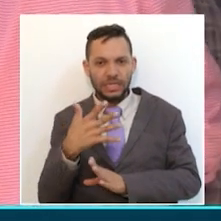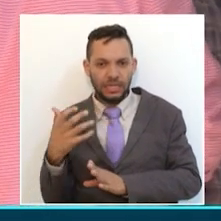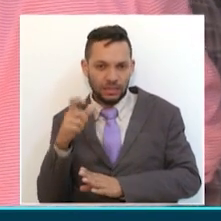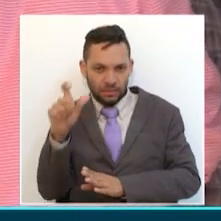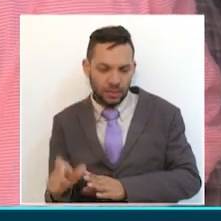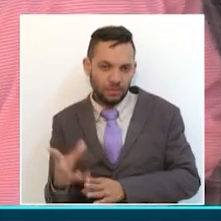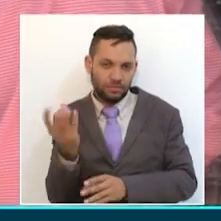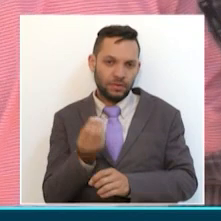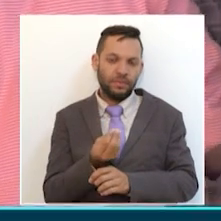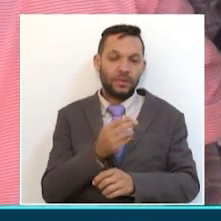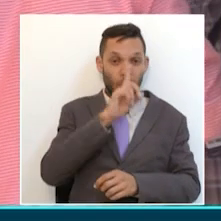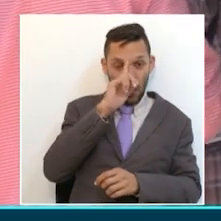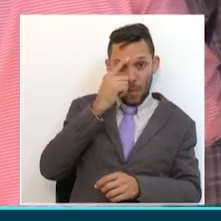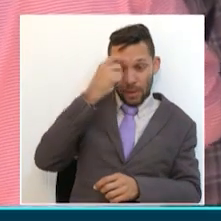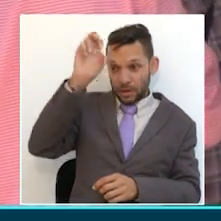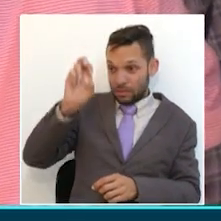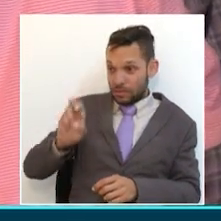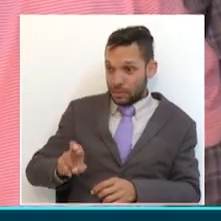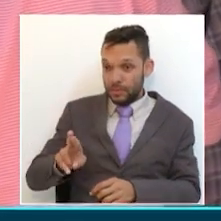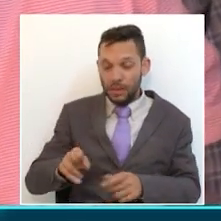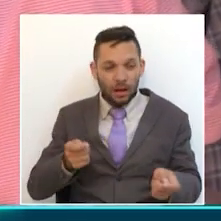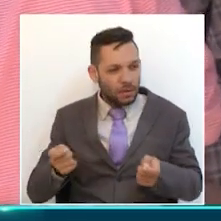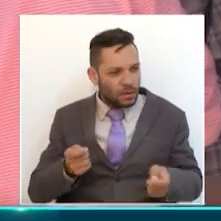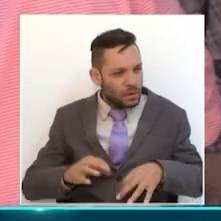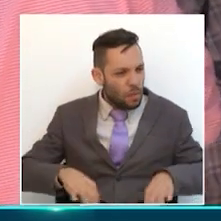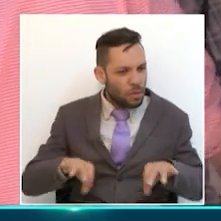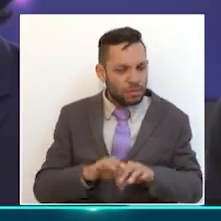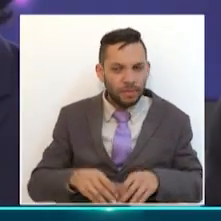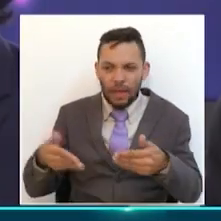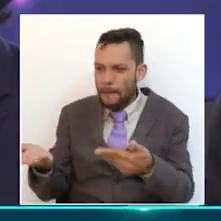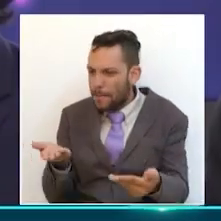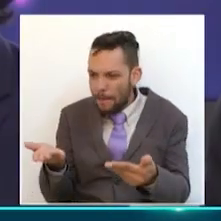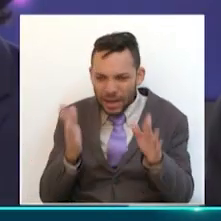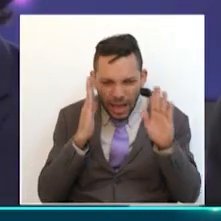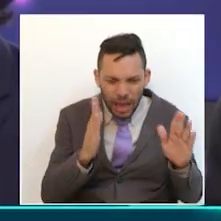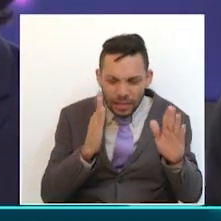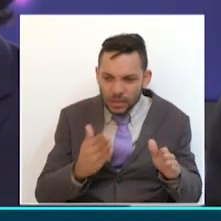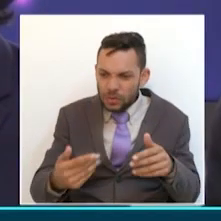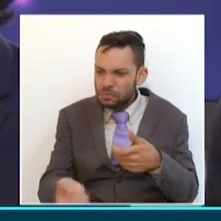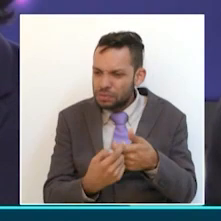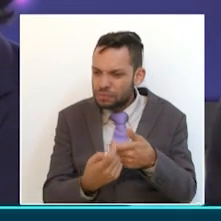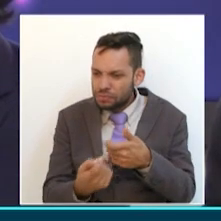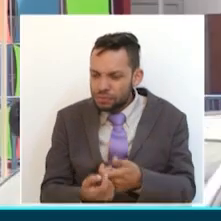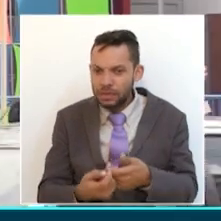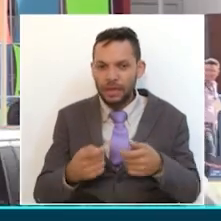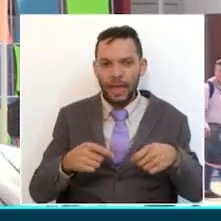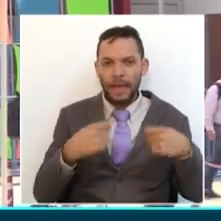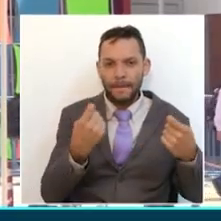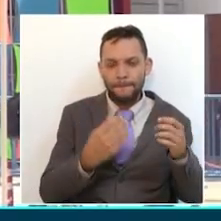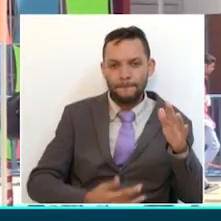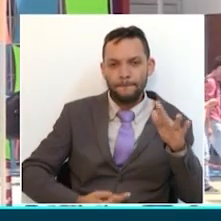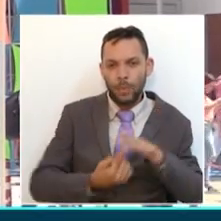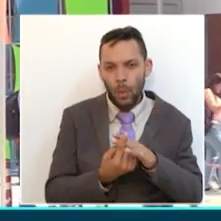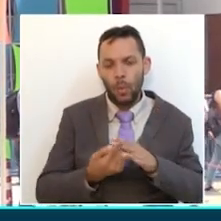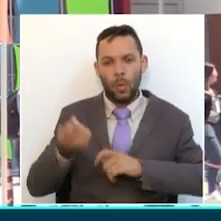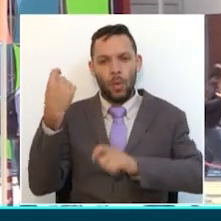Para el gobernador de Risaralda no es azar que la región haya atendido este llamado por parte de las instituciones como Impulse, del Ministerio de Comercio,